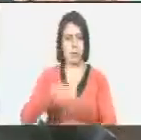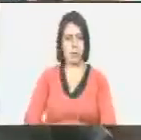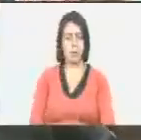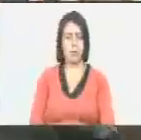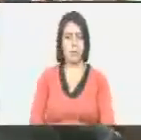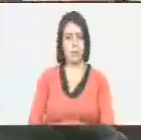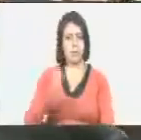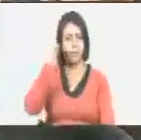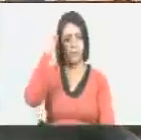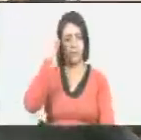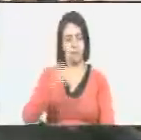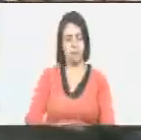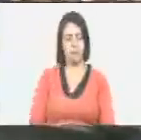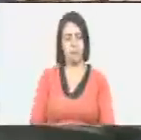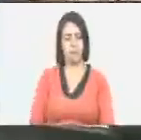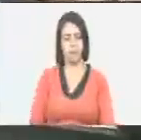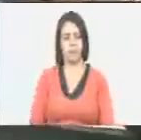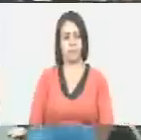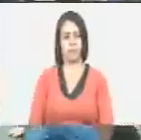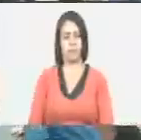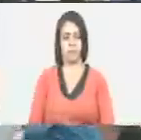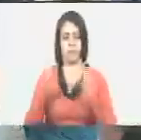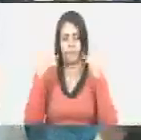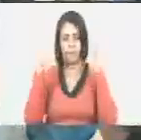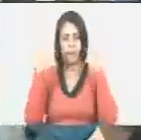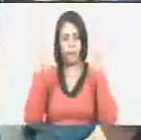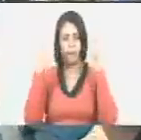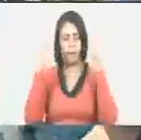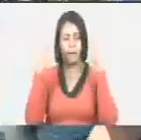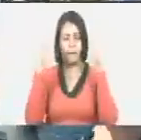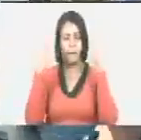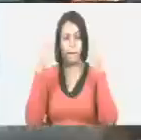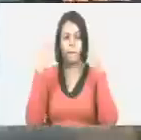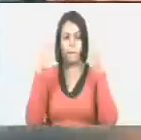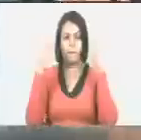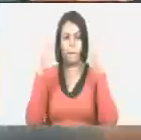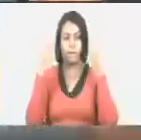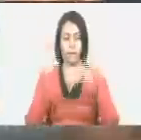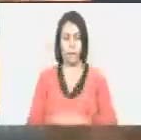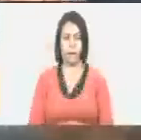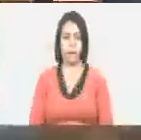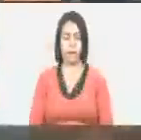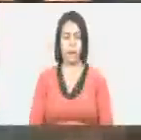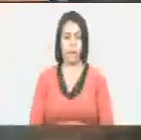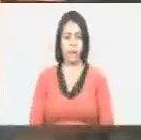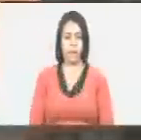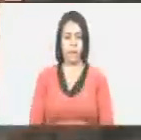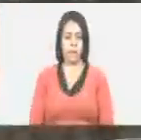¡Que viva!